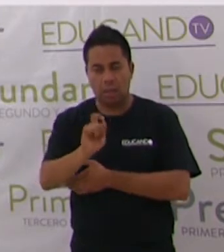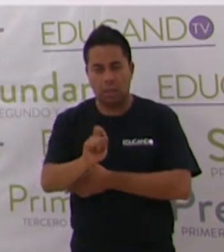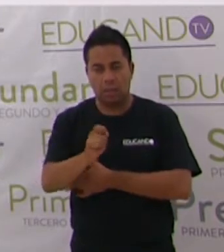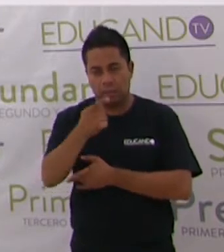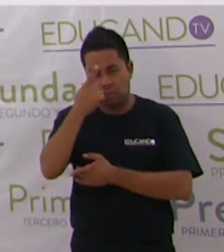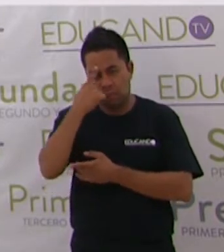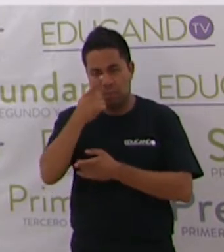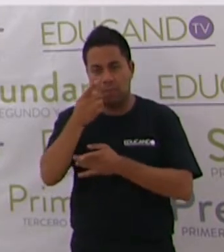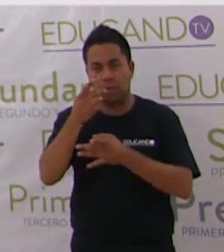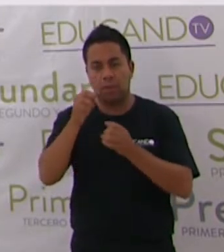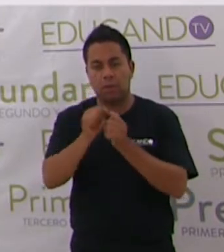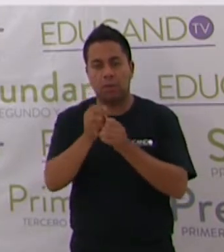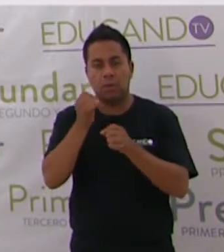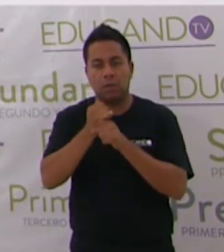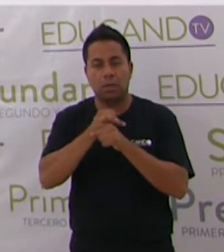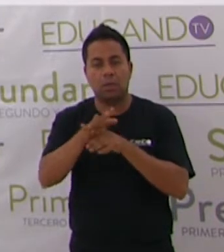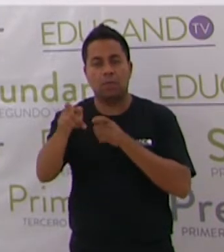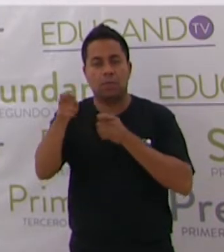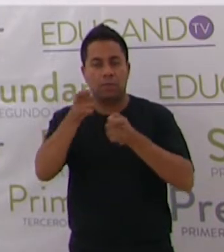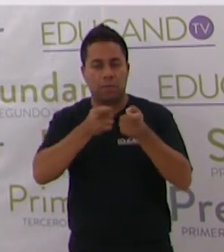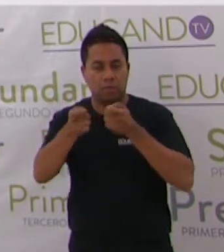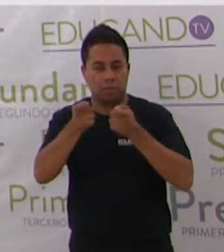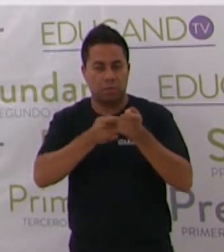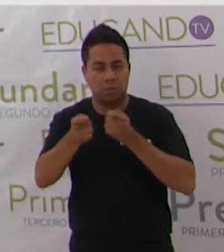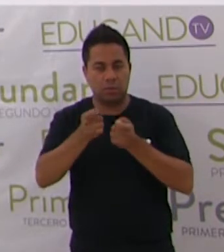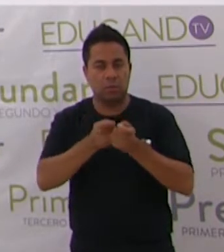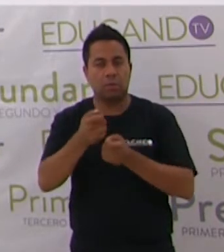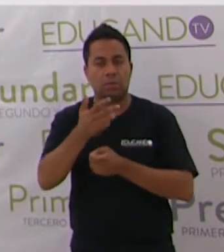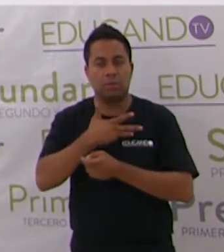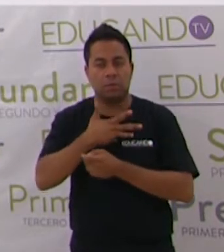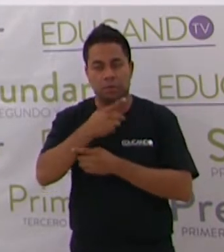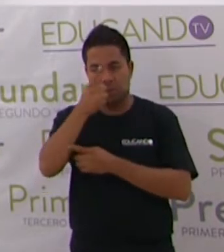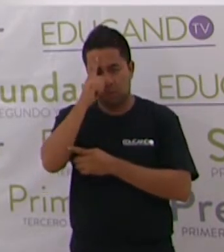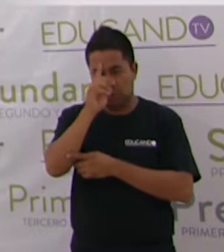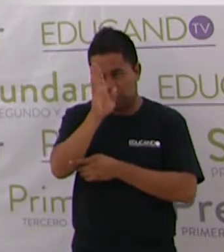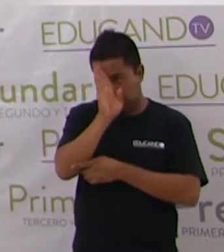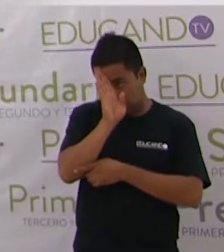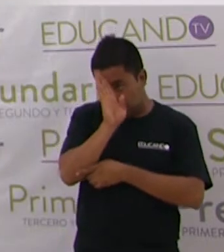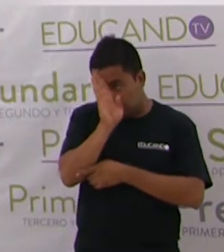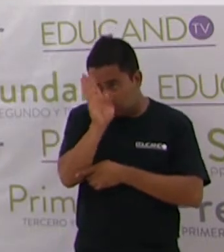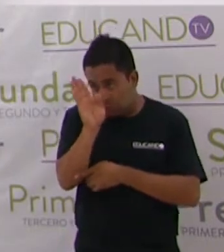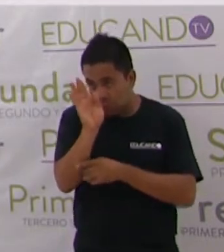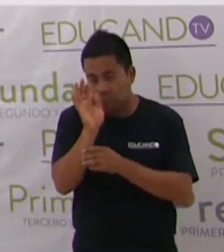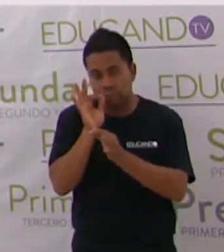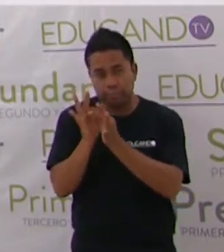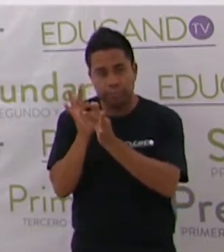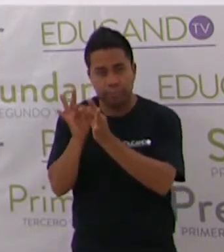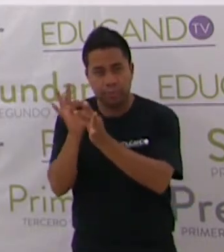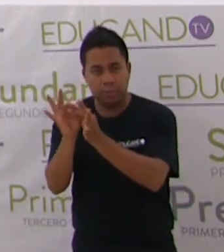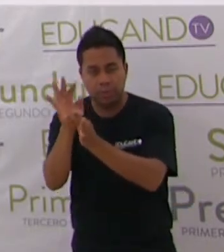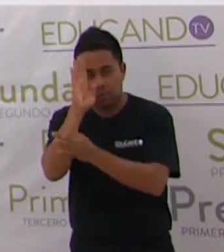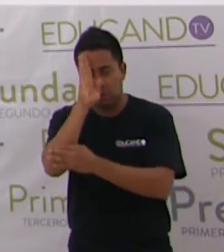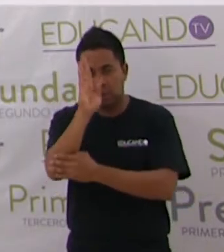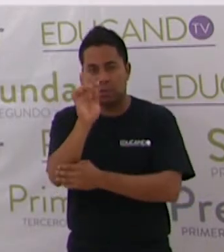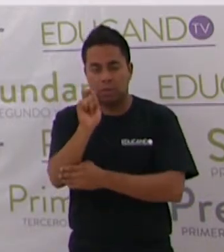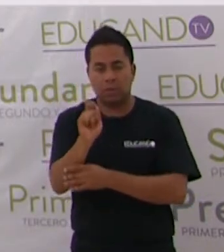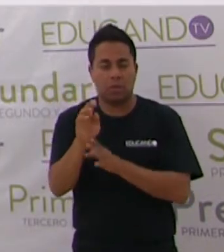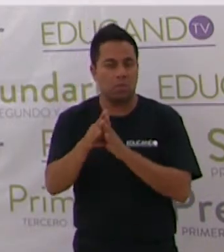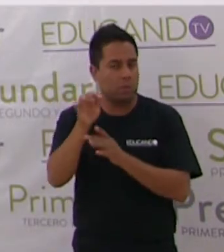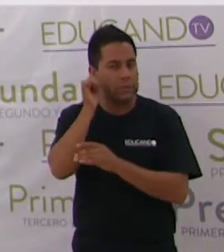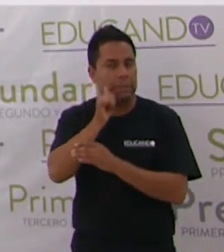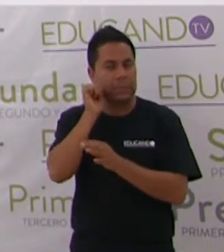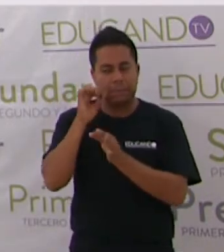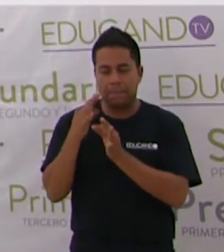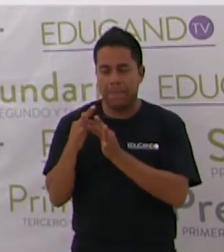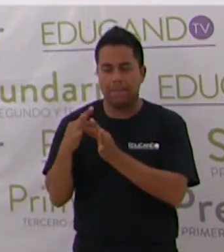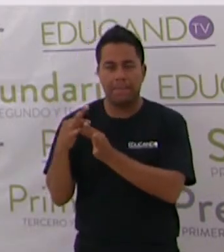el manejo de la información tiene una proporcionalidad directa, es constante